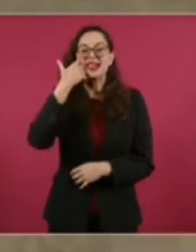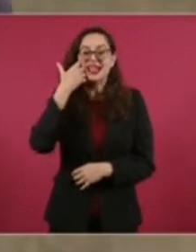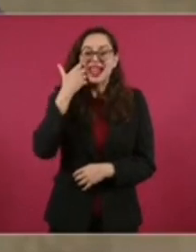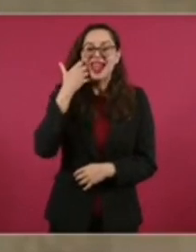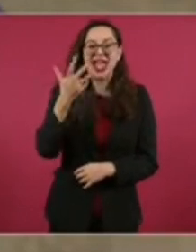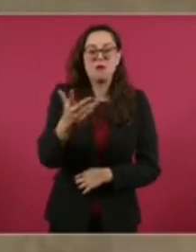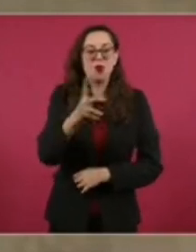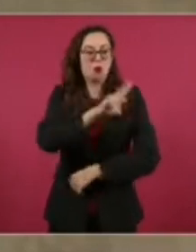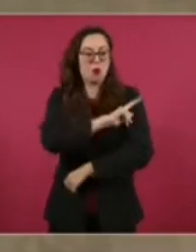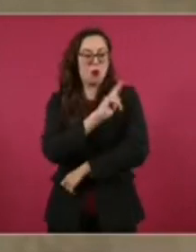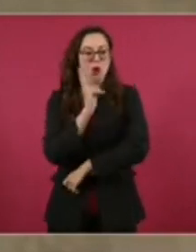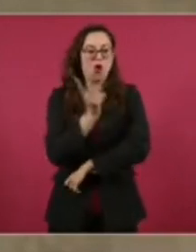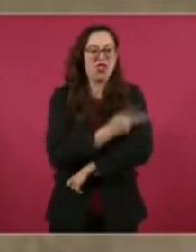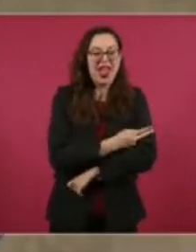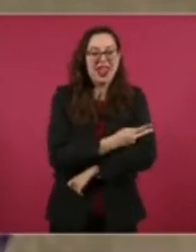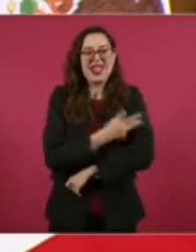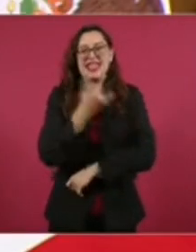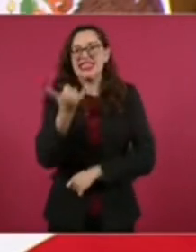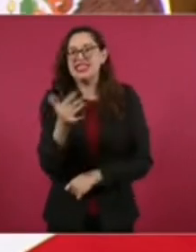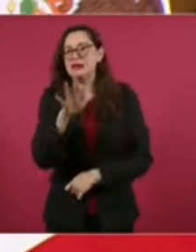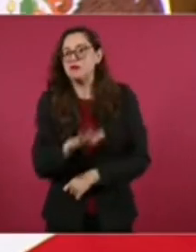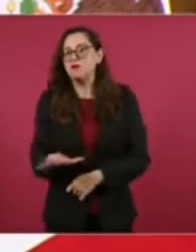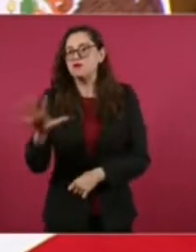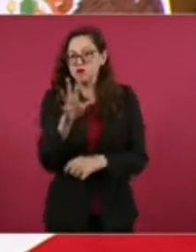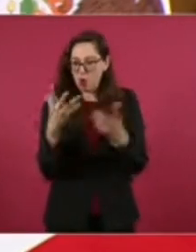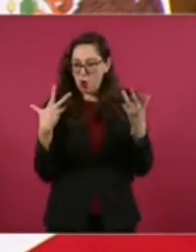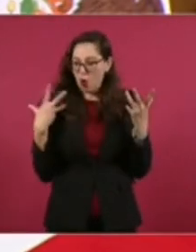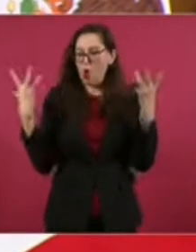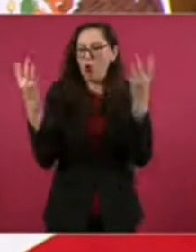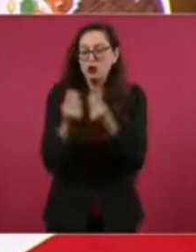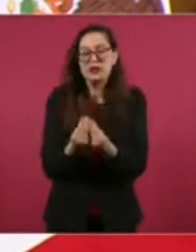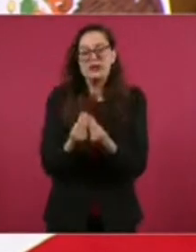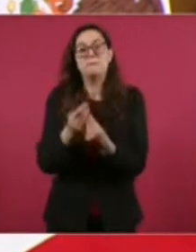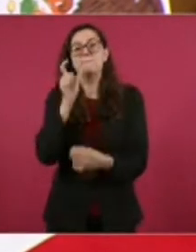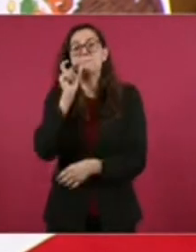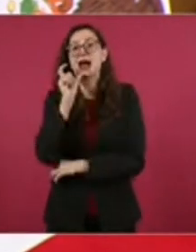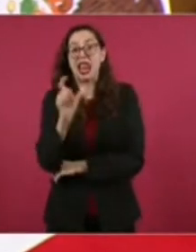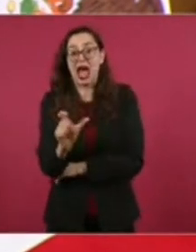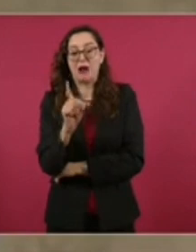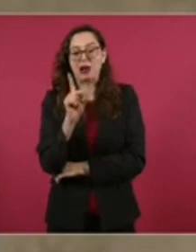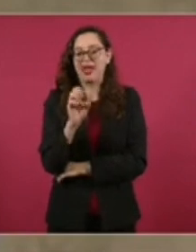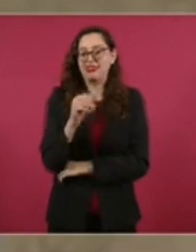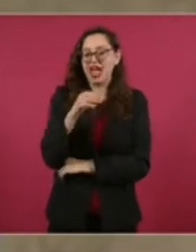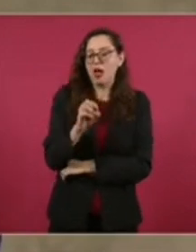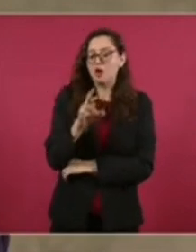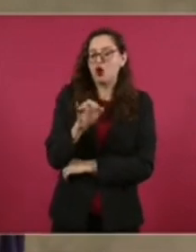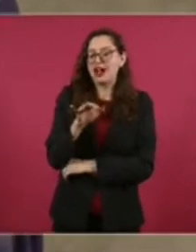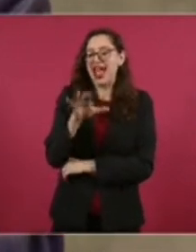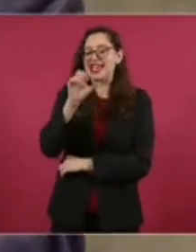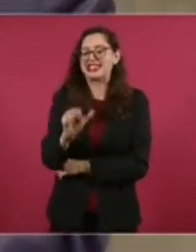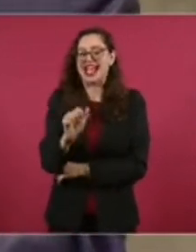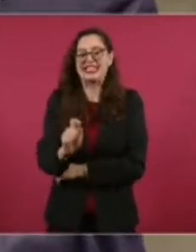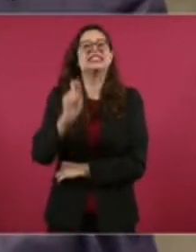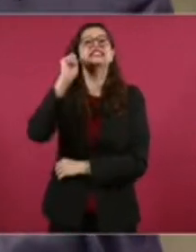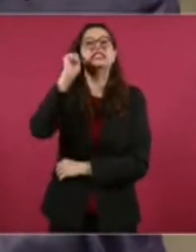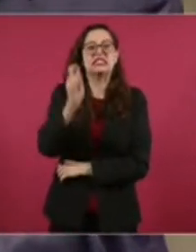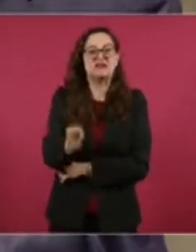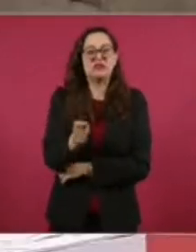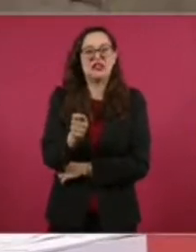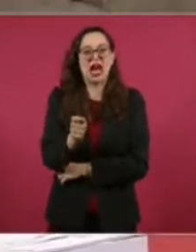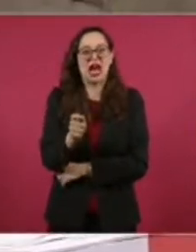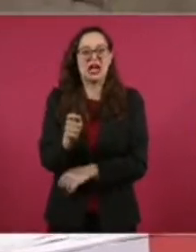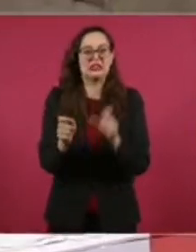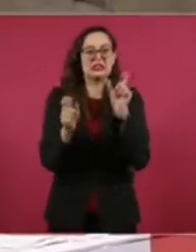Kratos con demos. Democracia, lo hemos dicho varias veces, se compone de